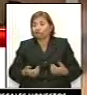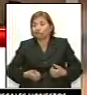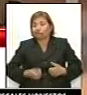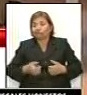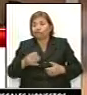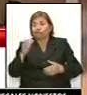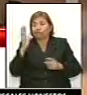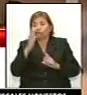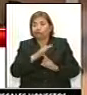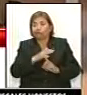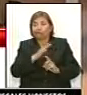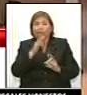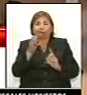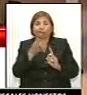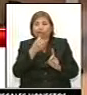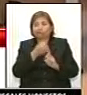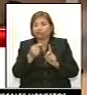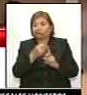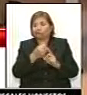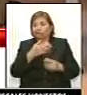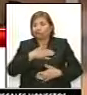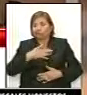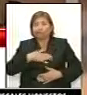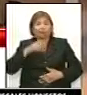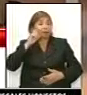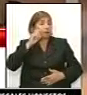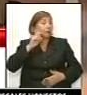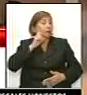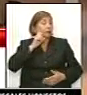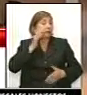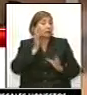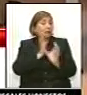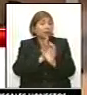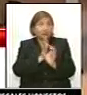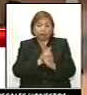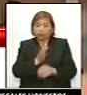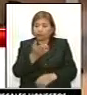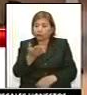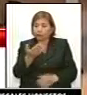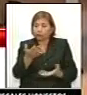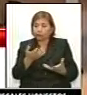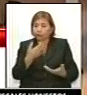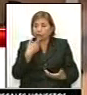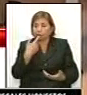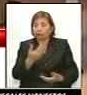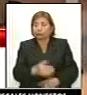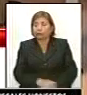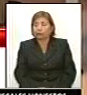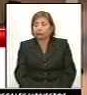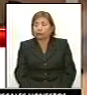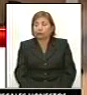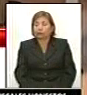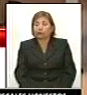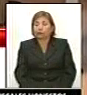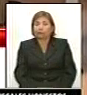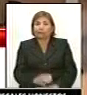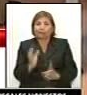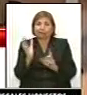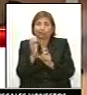abuso físico, connotación sexual o psicológico que usted quisiera